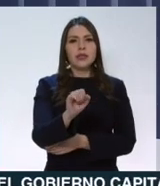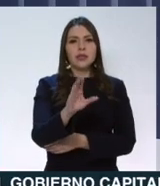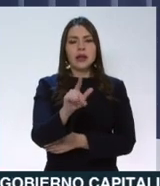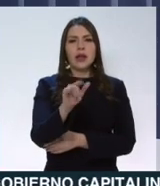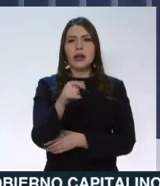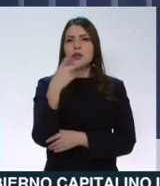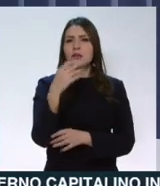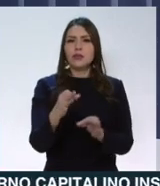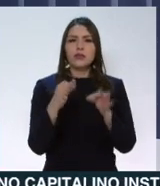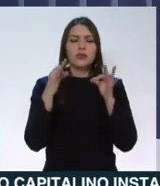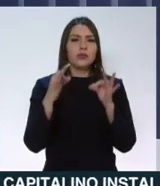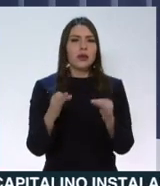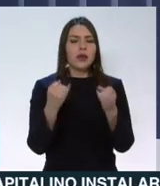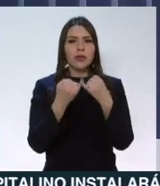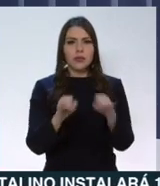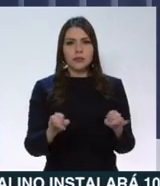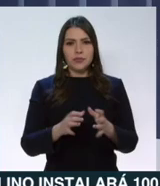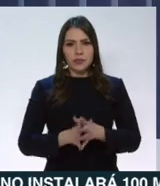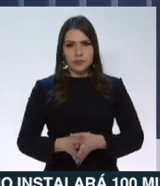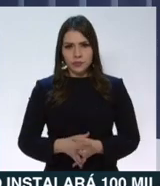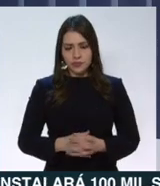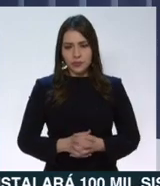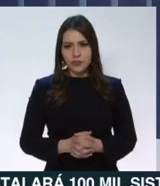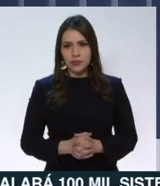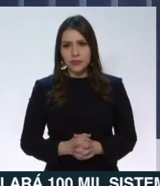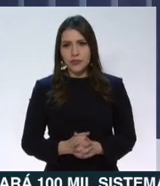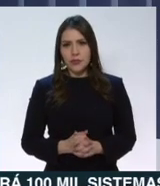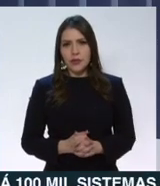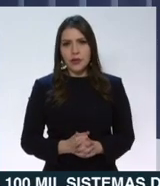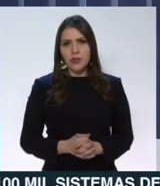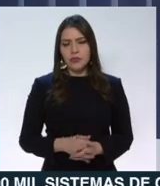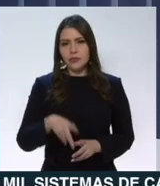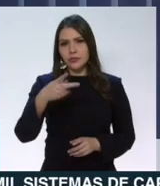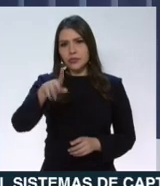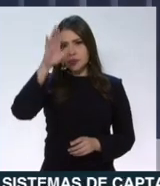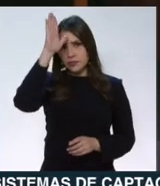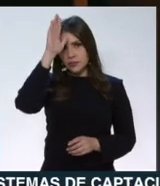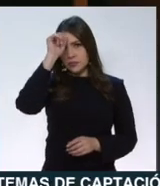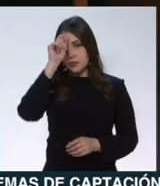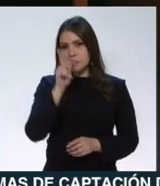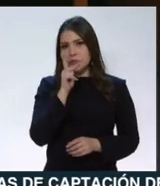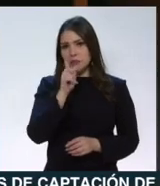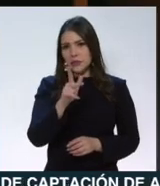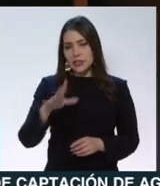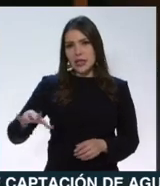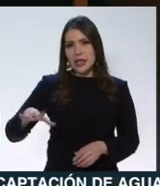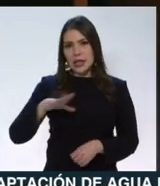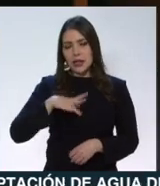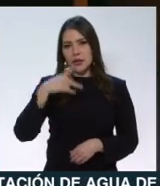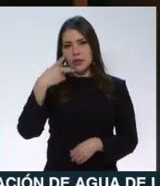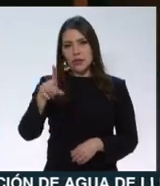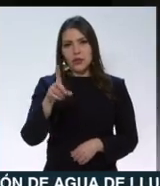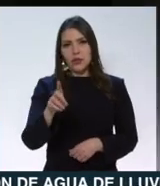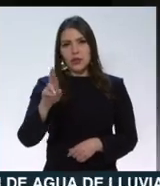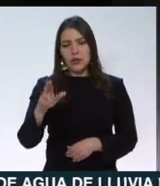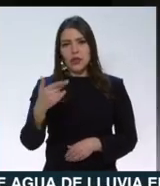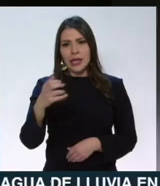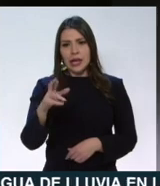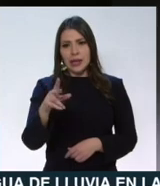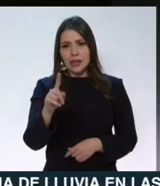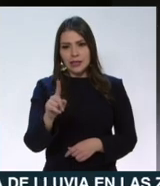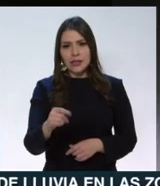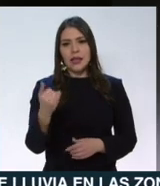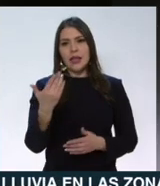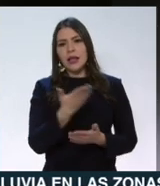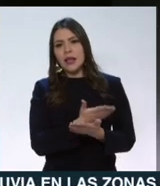sea totalmente autónoma? Bueno, es un compromiso que tiene el doctor Gertz, pero que además